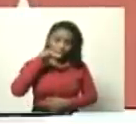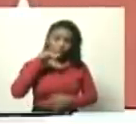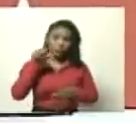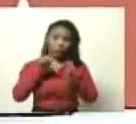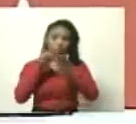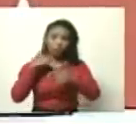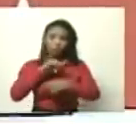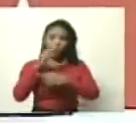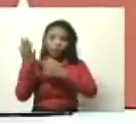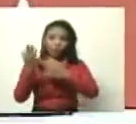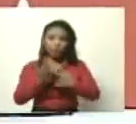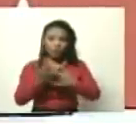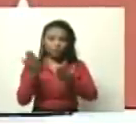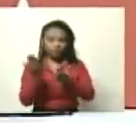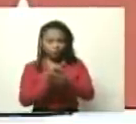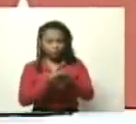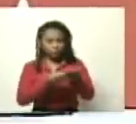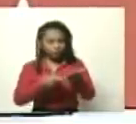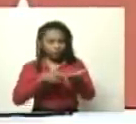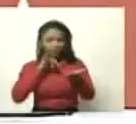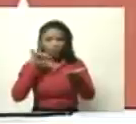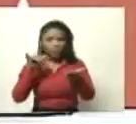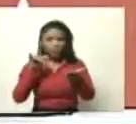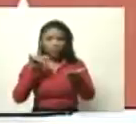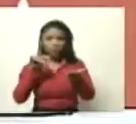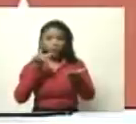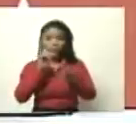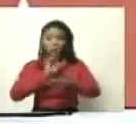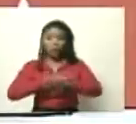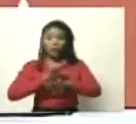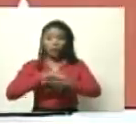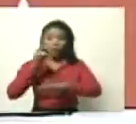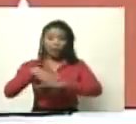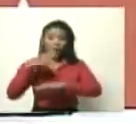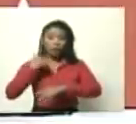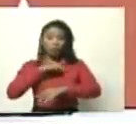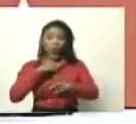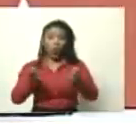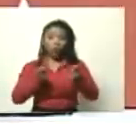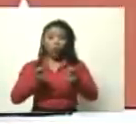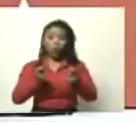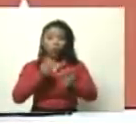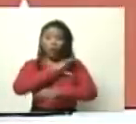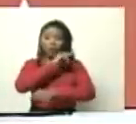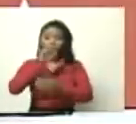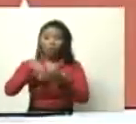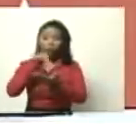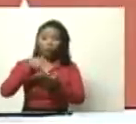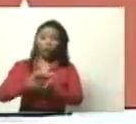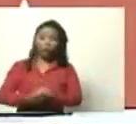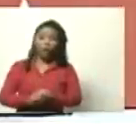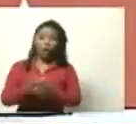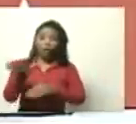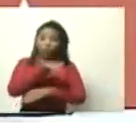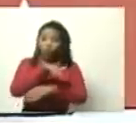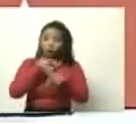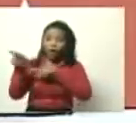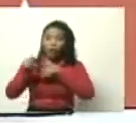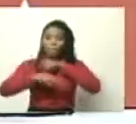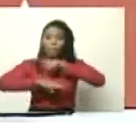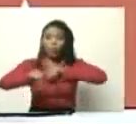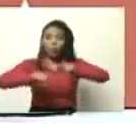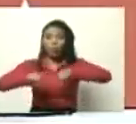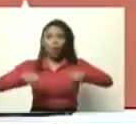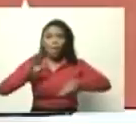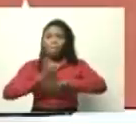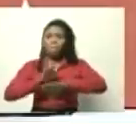a recibir los casos, se van a procesar las denuncias y los casos graves los manejamos a través de la Dirección Nacional. Todo esto coordinado, ¿eh?